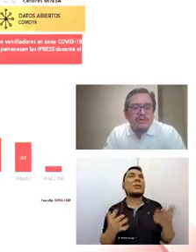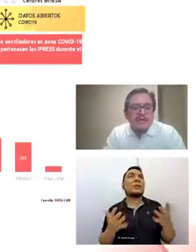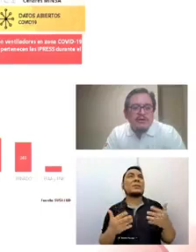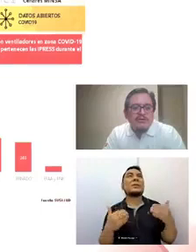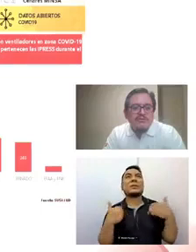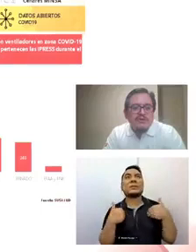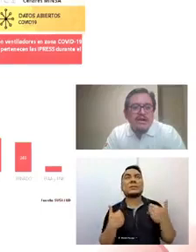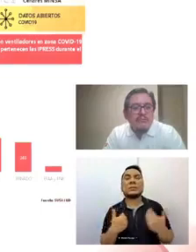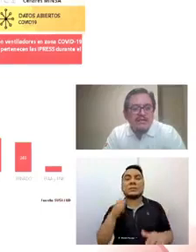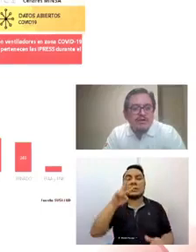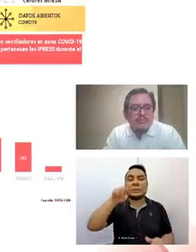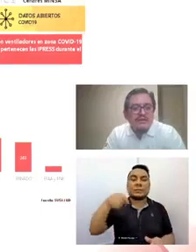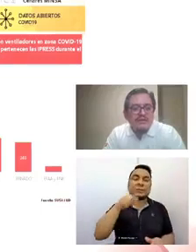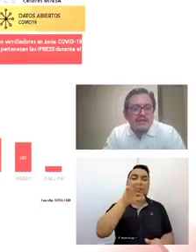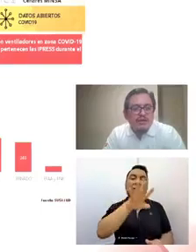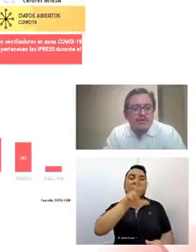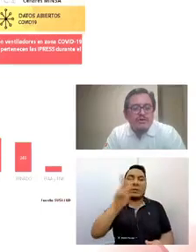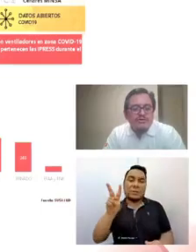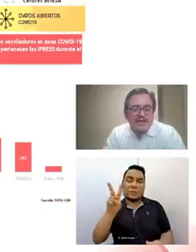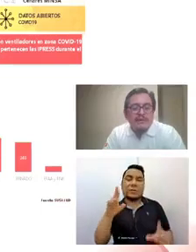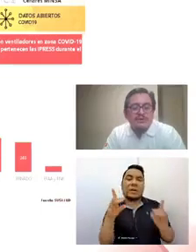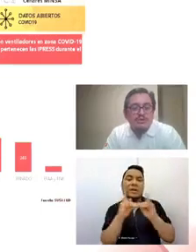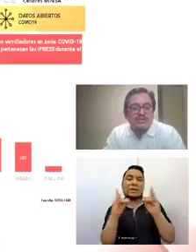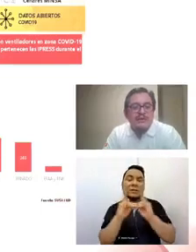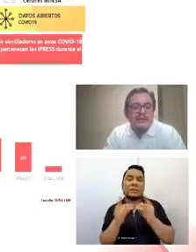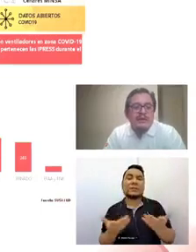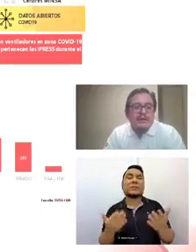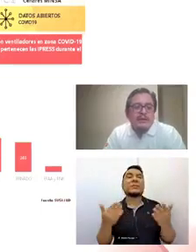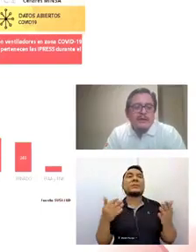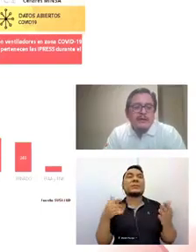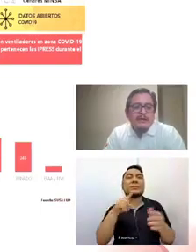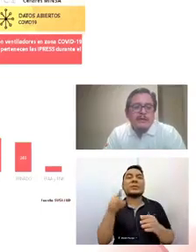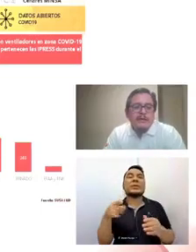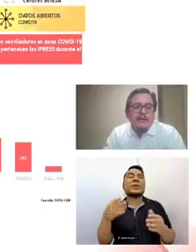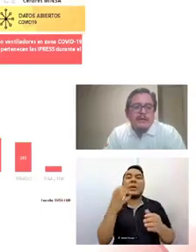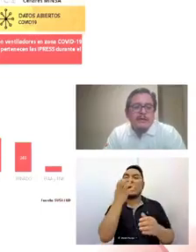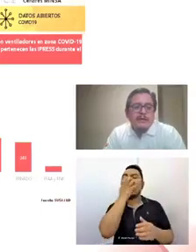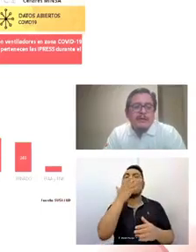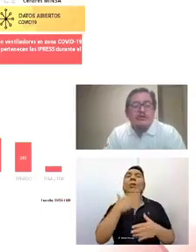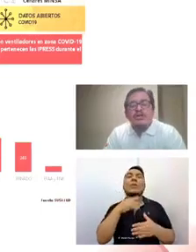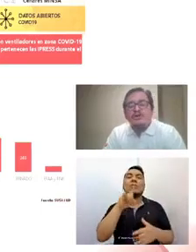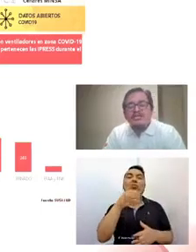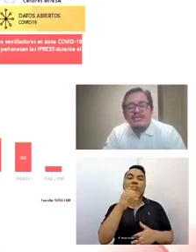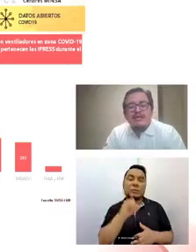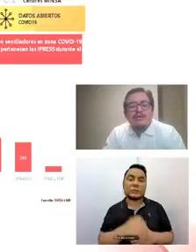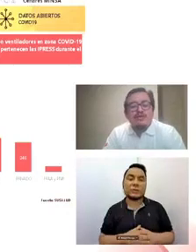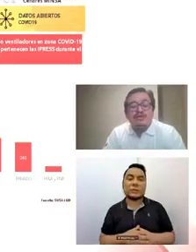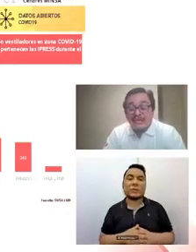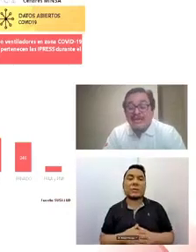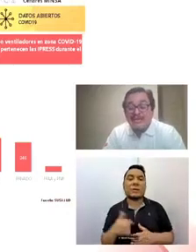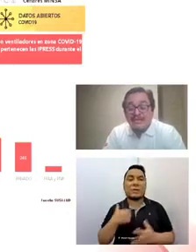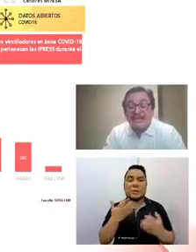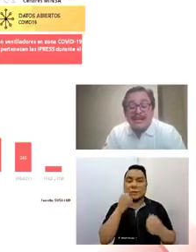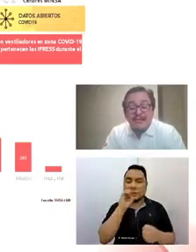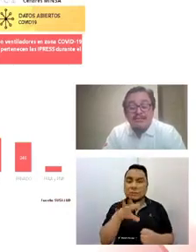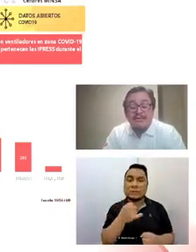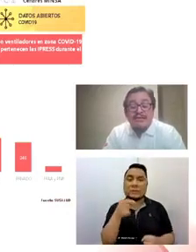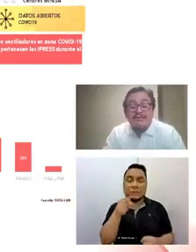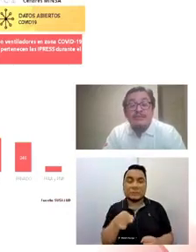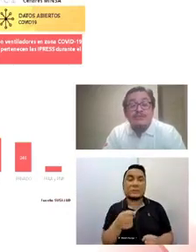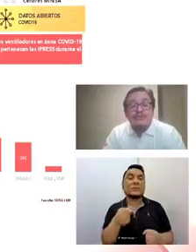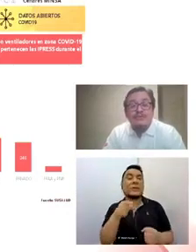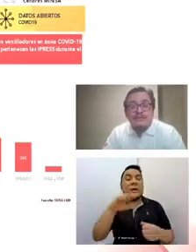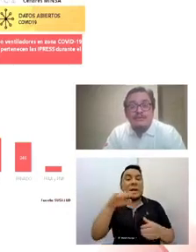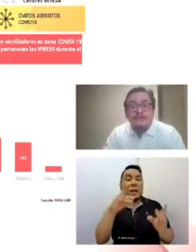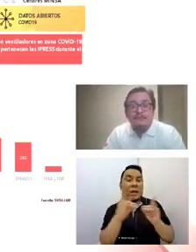tenemos 2.052 camas con ventilador, o sea, camas UCI. Y yo quiero resaltar una cosa, esa cantidad de